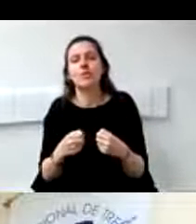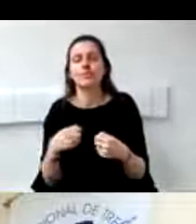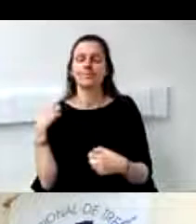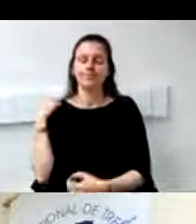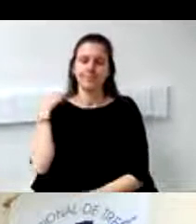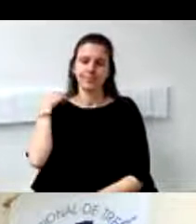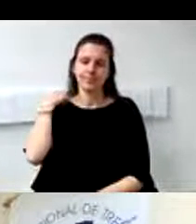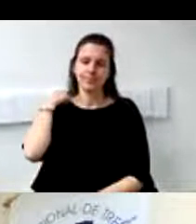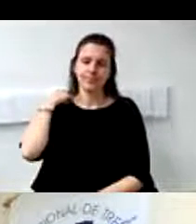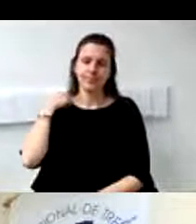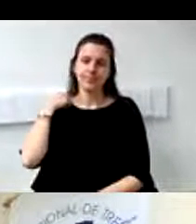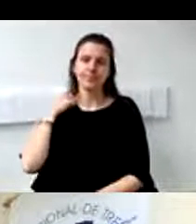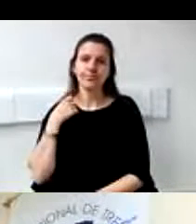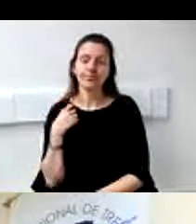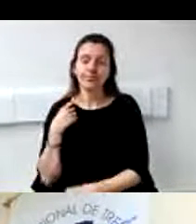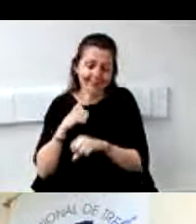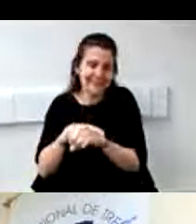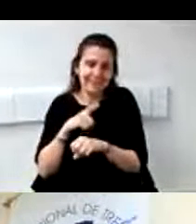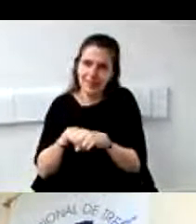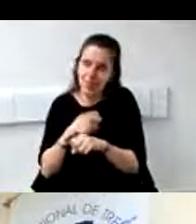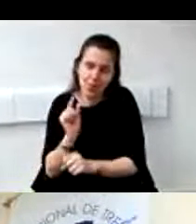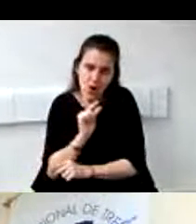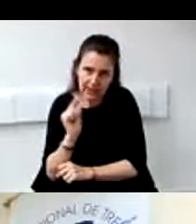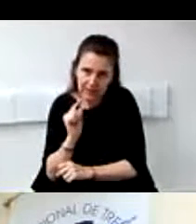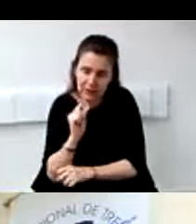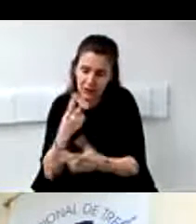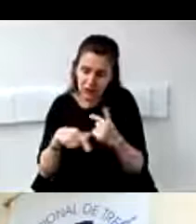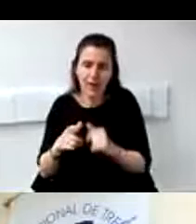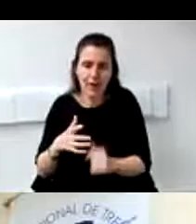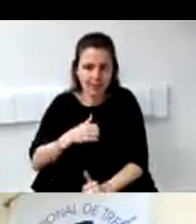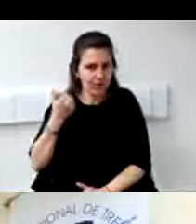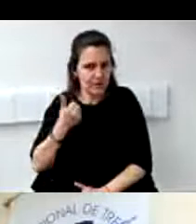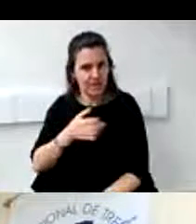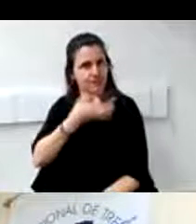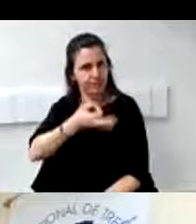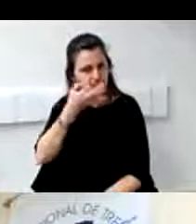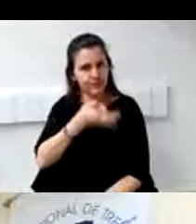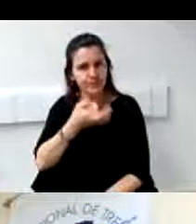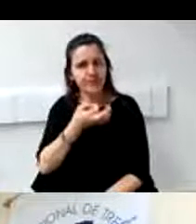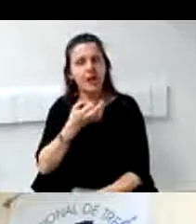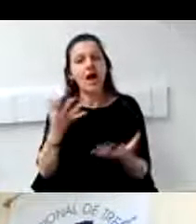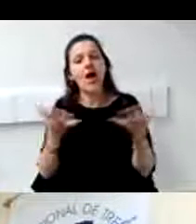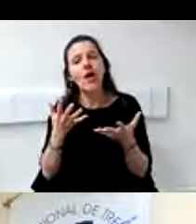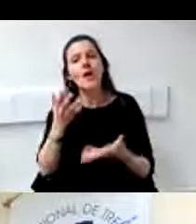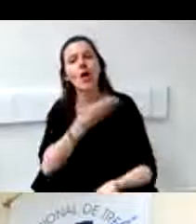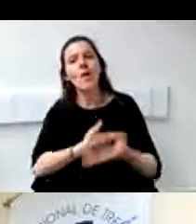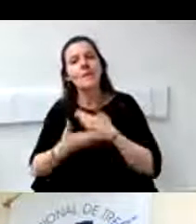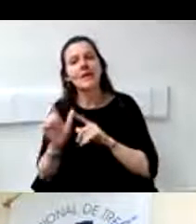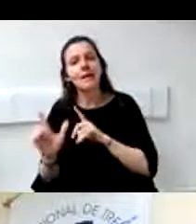Si yo tengo el tiempo acotado, lo quiero aprovechar bien. Voy a compartir la pantalla.